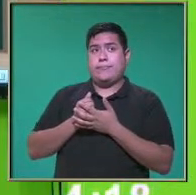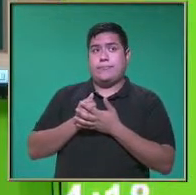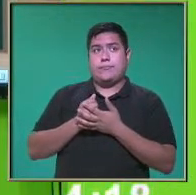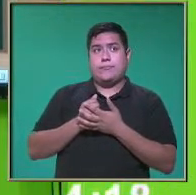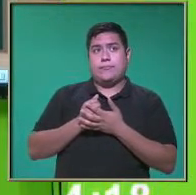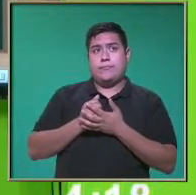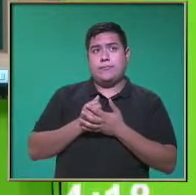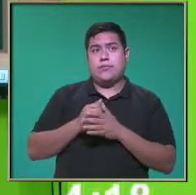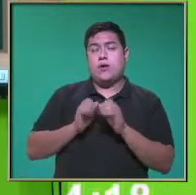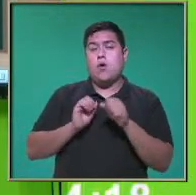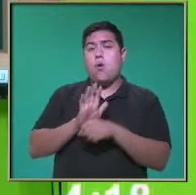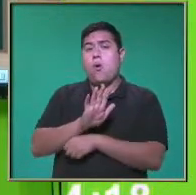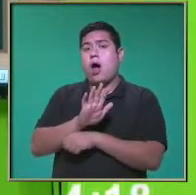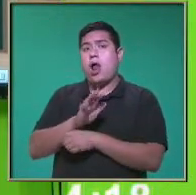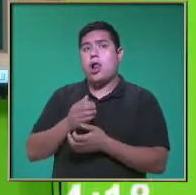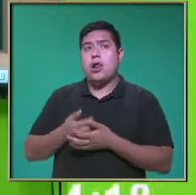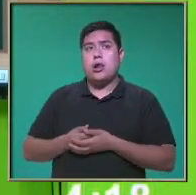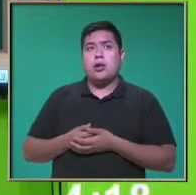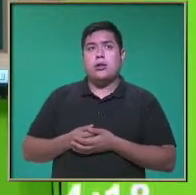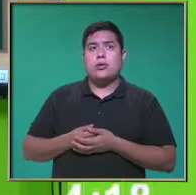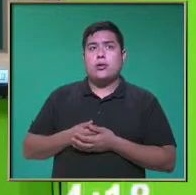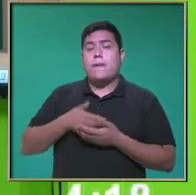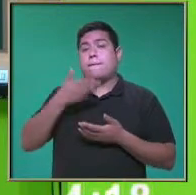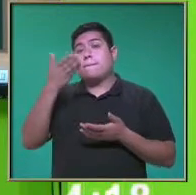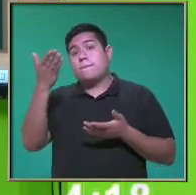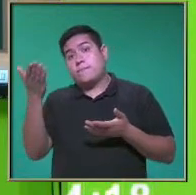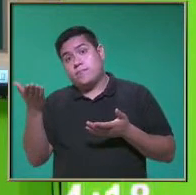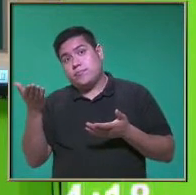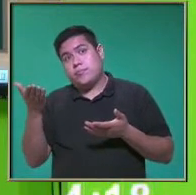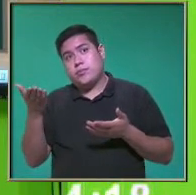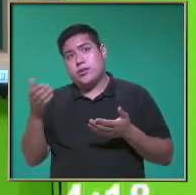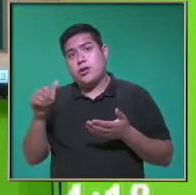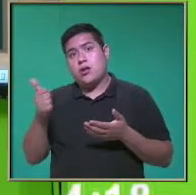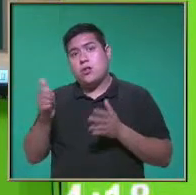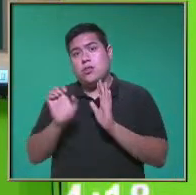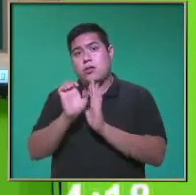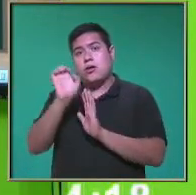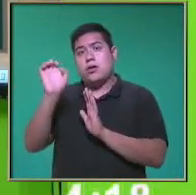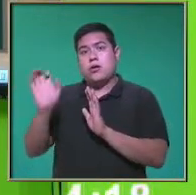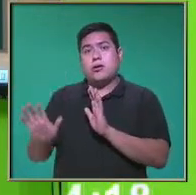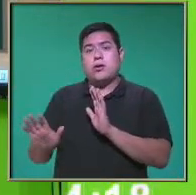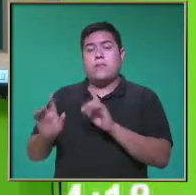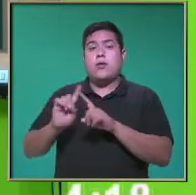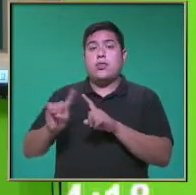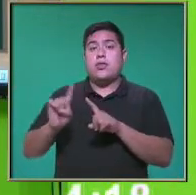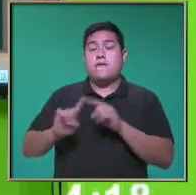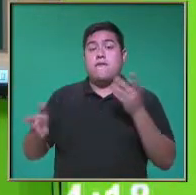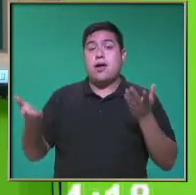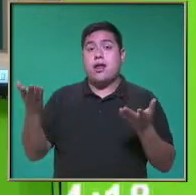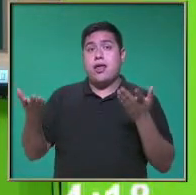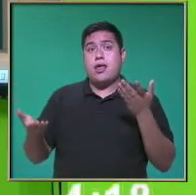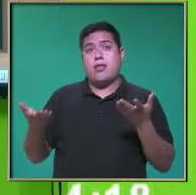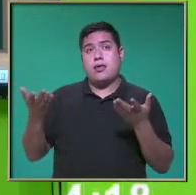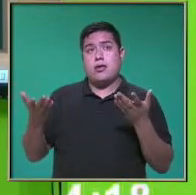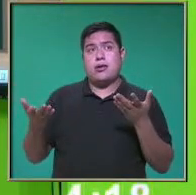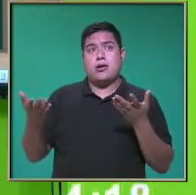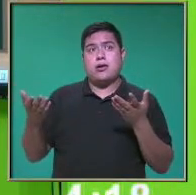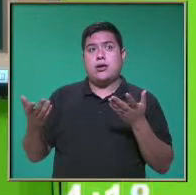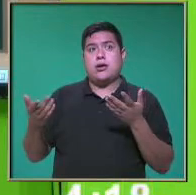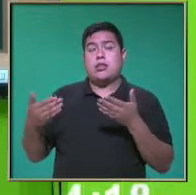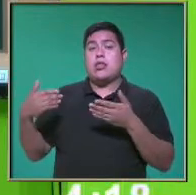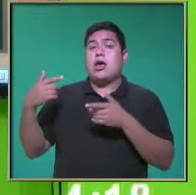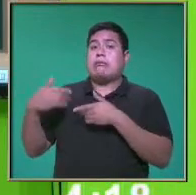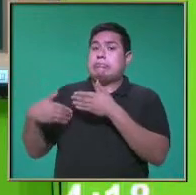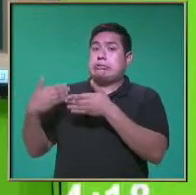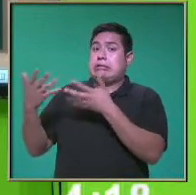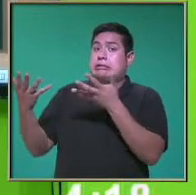vamos a revisar cuál es. We use it to talk about events which were in progress. Lo utilizamos para mencionar eventos que estaban en progreso, que